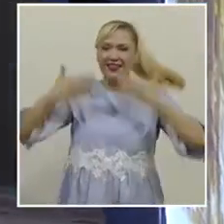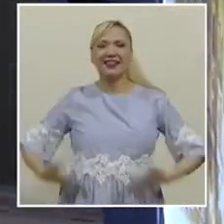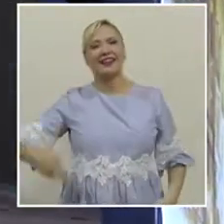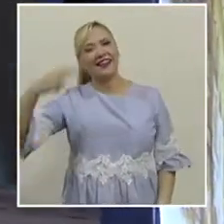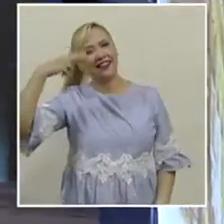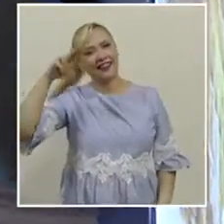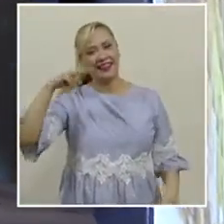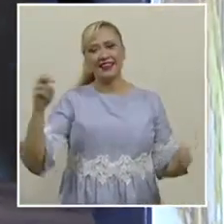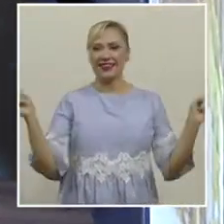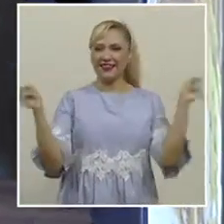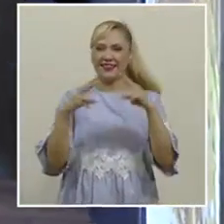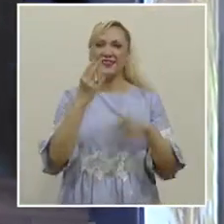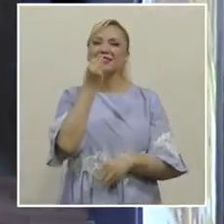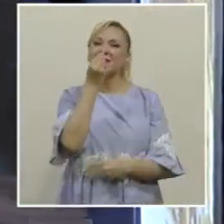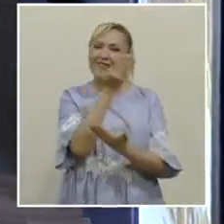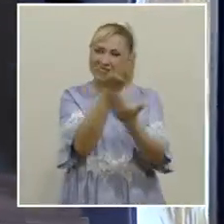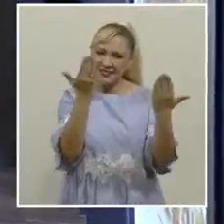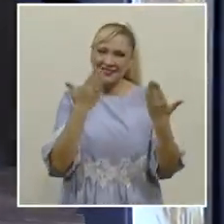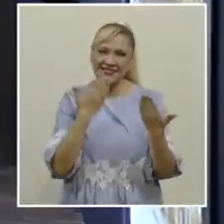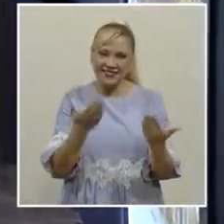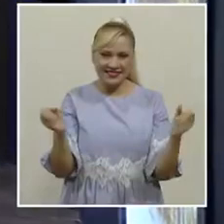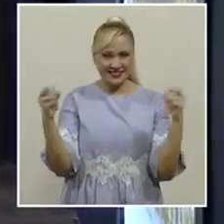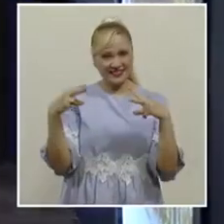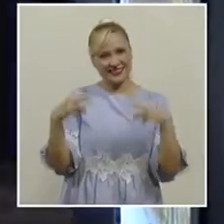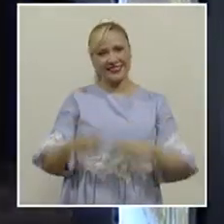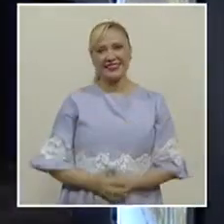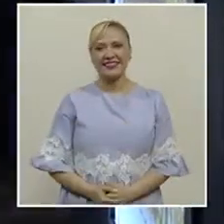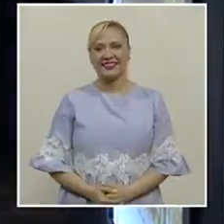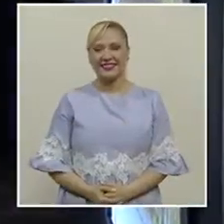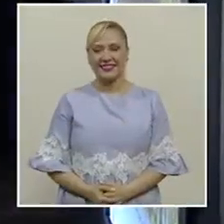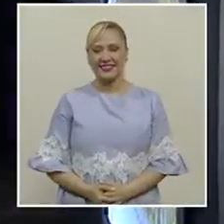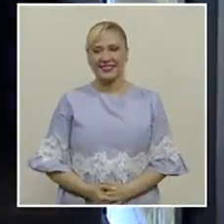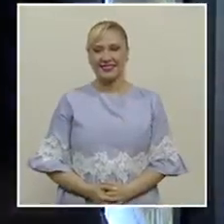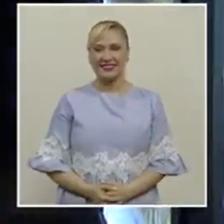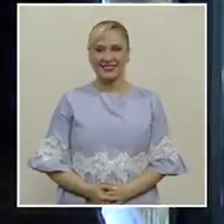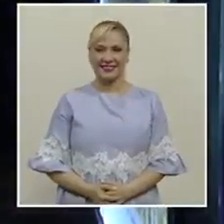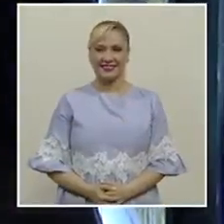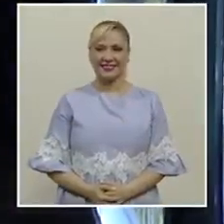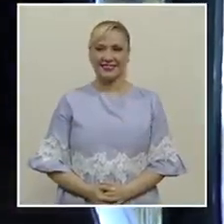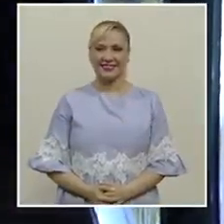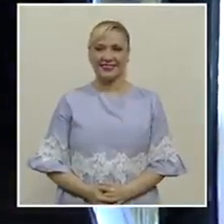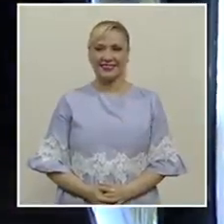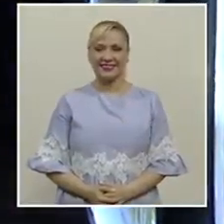por su atención y buen provecho. Hasta pronto.